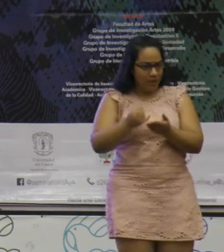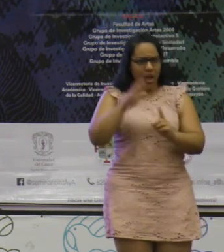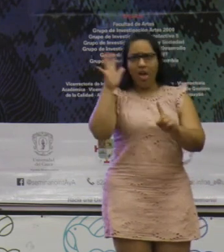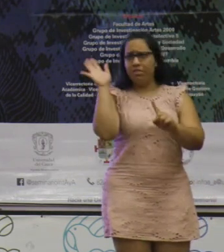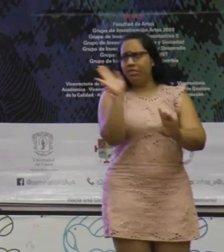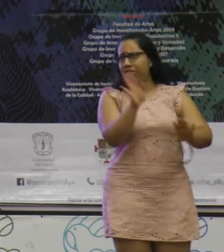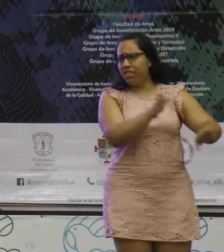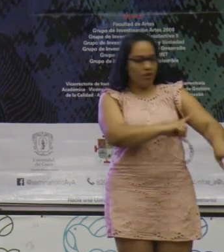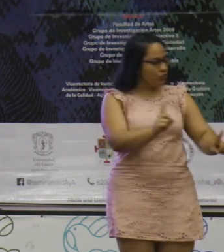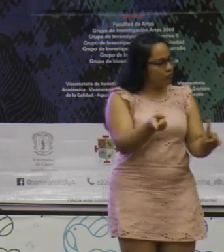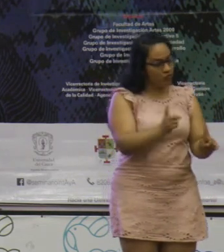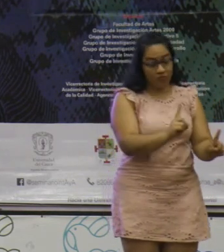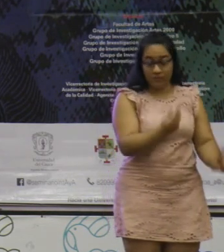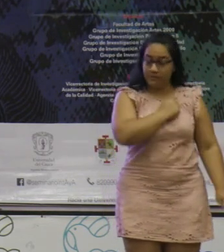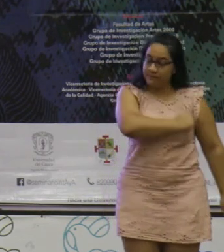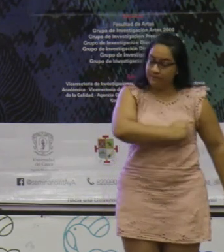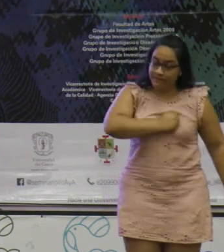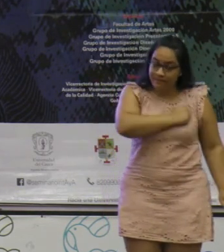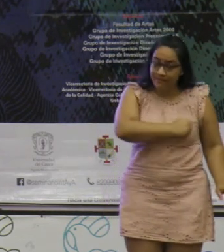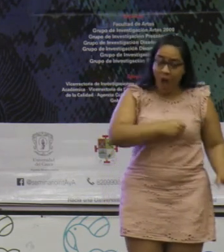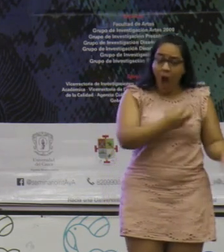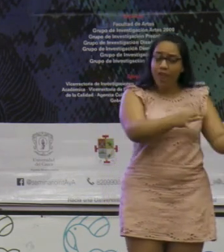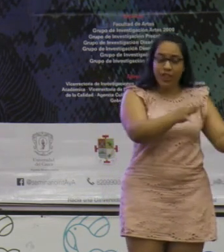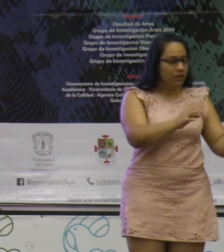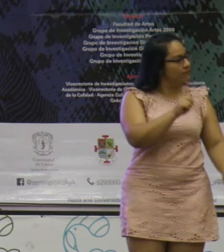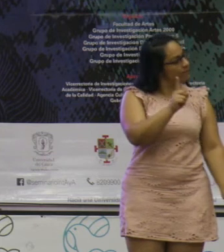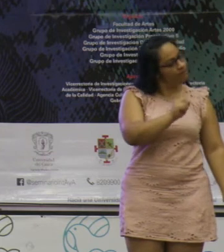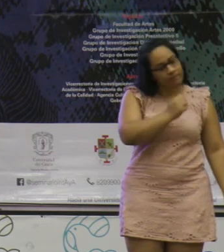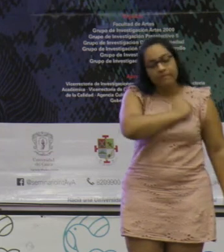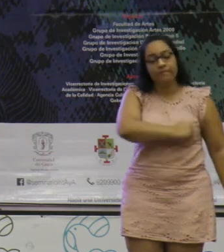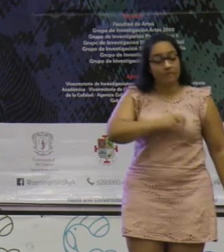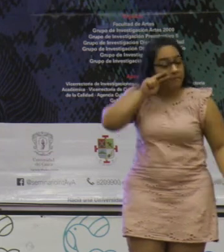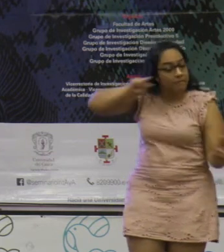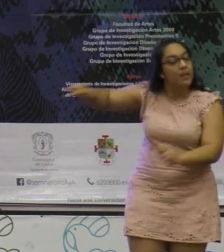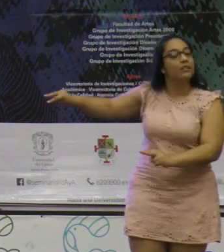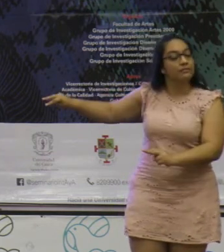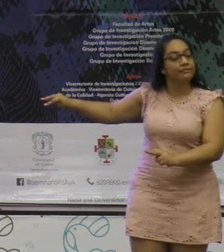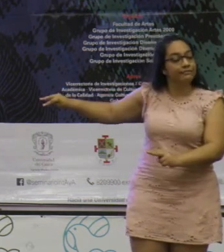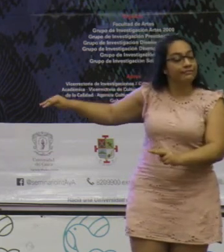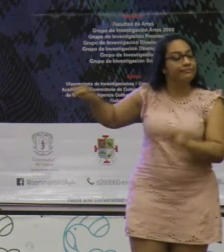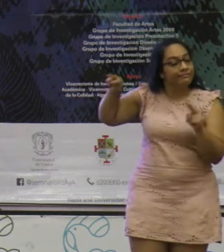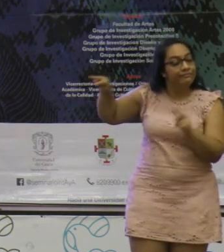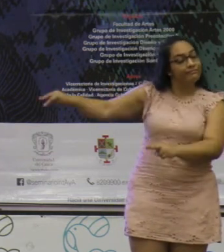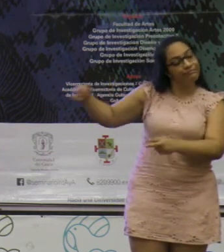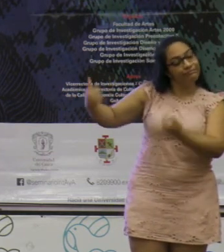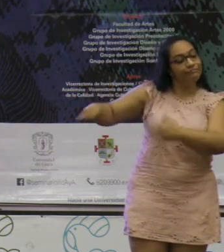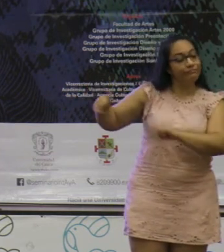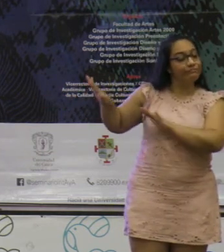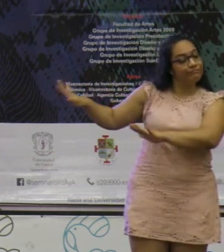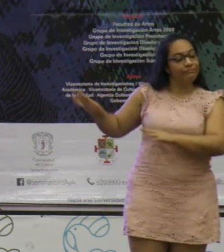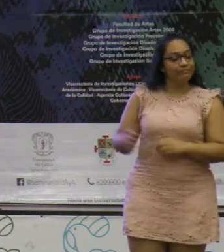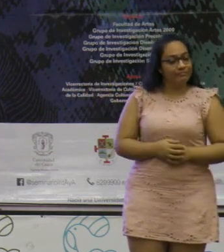lo siento. No es algo que uno pueda decir, ahí hizo una cosita de niños. Pues vean sus niños. Ahí están sus niños haciendo jueguitos, haciendo